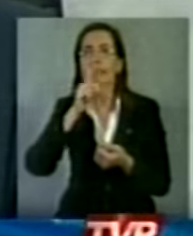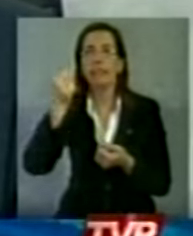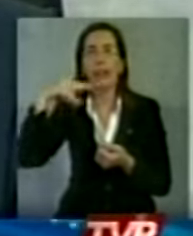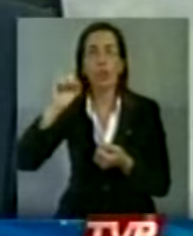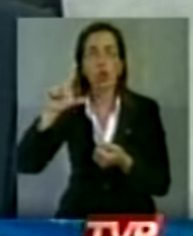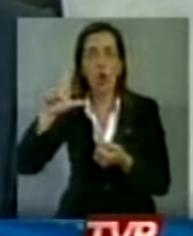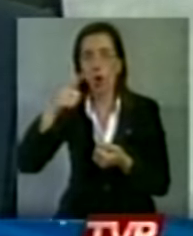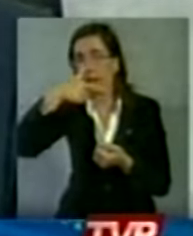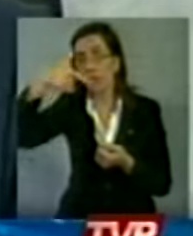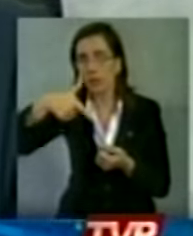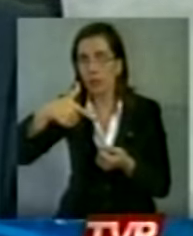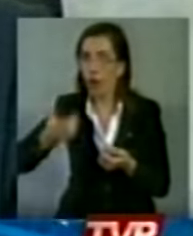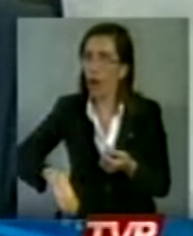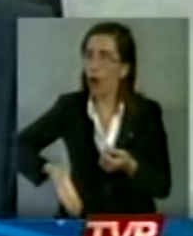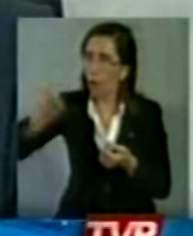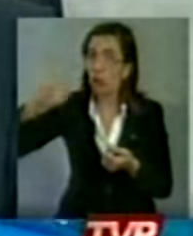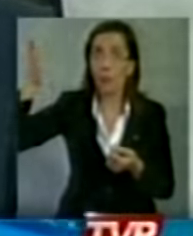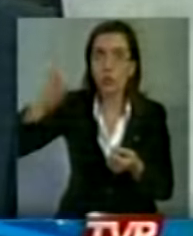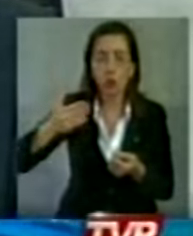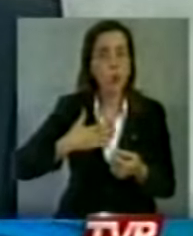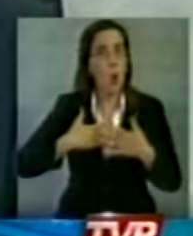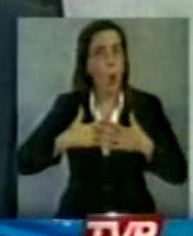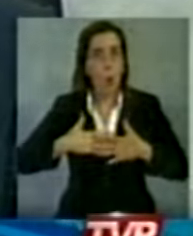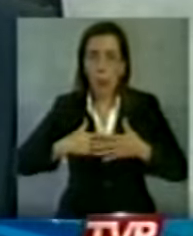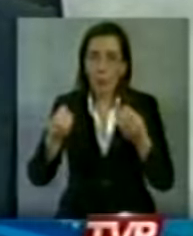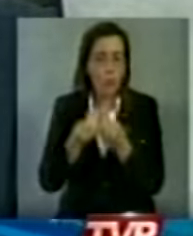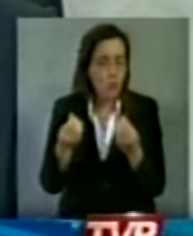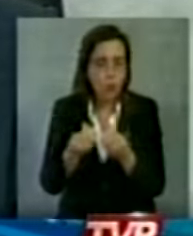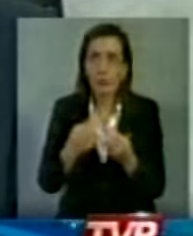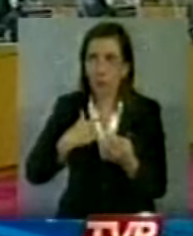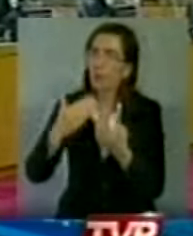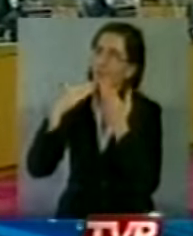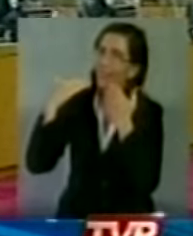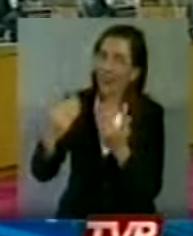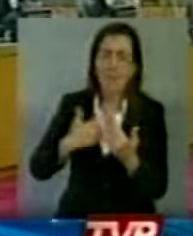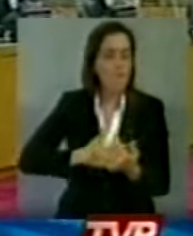con sumo agrado y lo recibimos con mucho beneplácito.